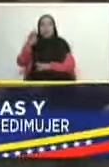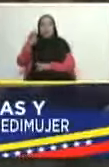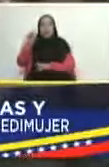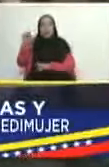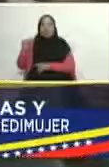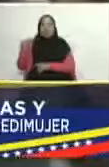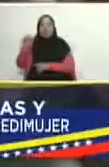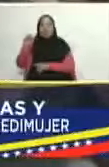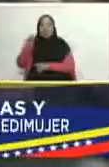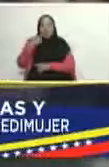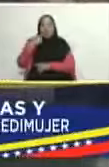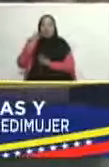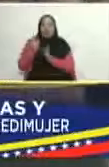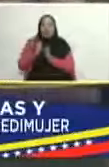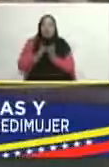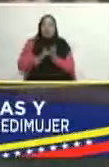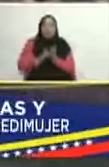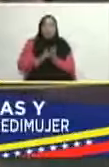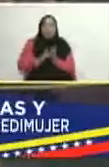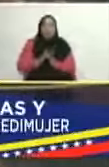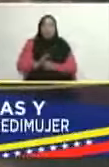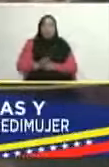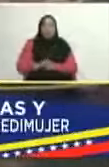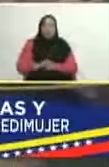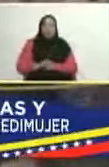Moros Acevedo de Maduro,